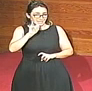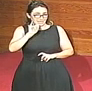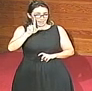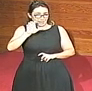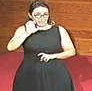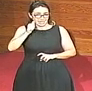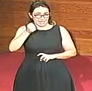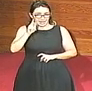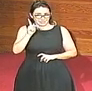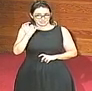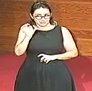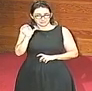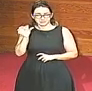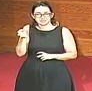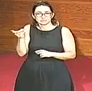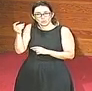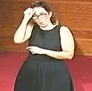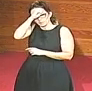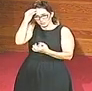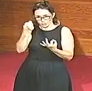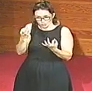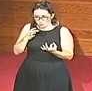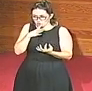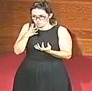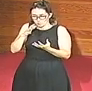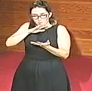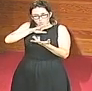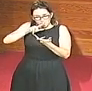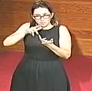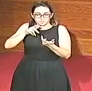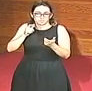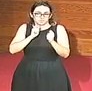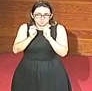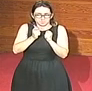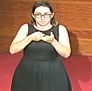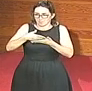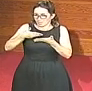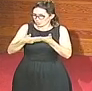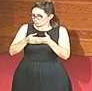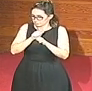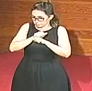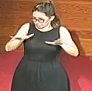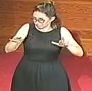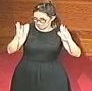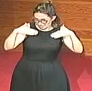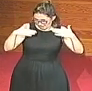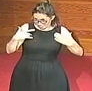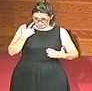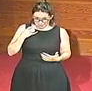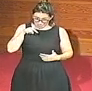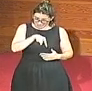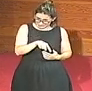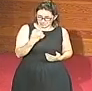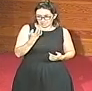habiendo como mucho obstáculo para hablar de la libertad de prensa en general en los medios, precisamente que es donde más se debería hablar y concienciar a la